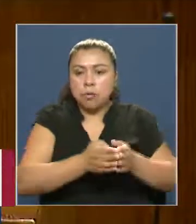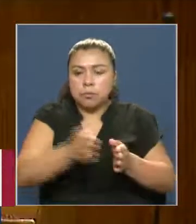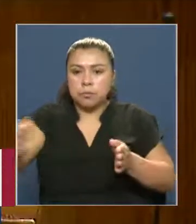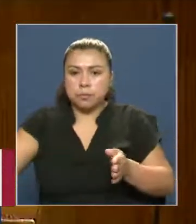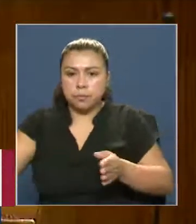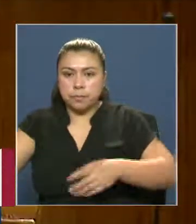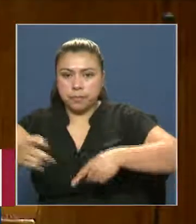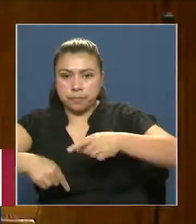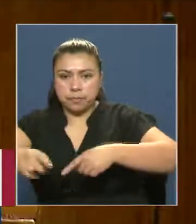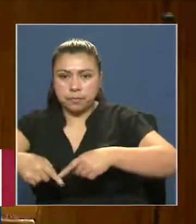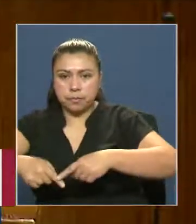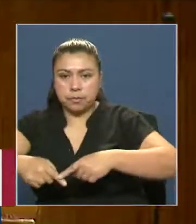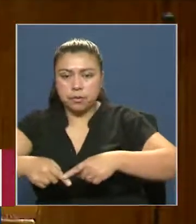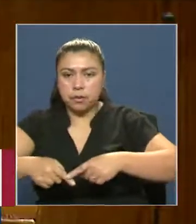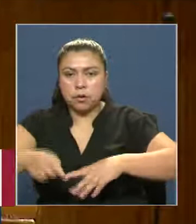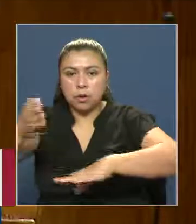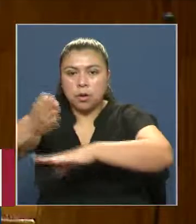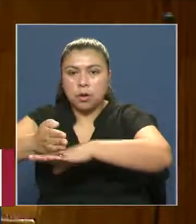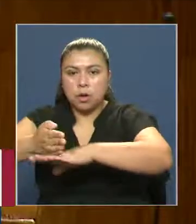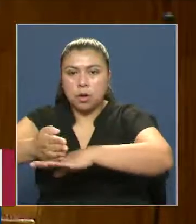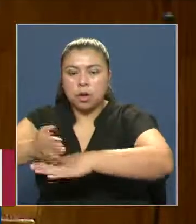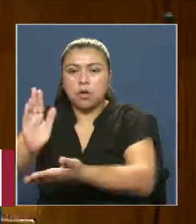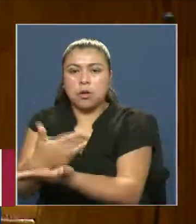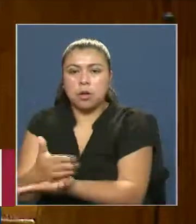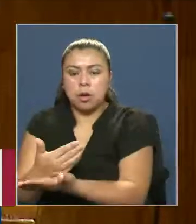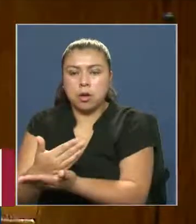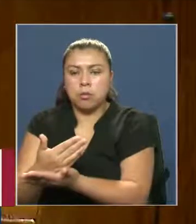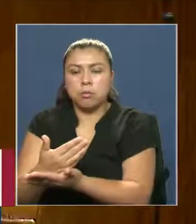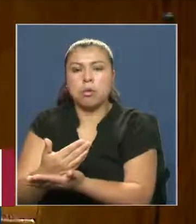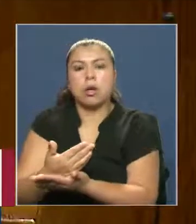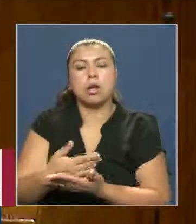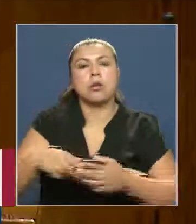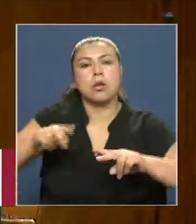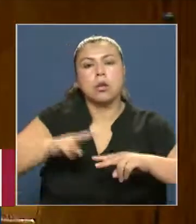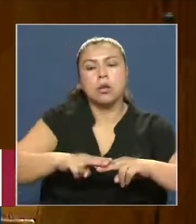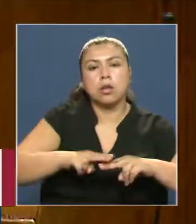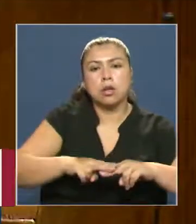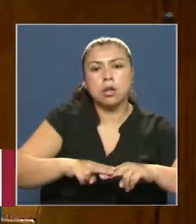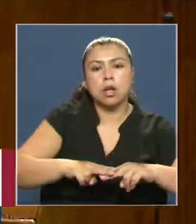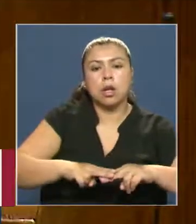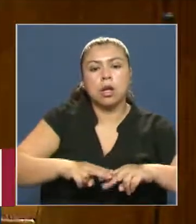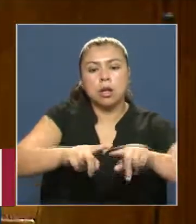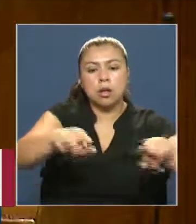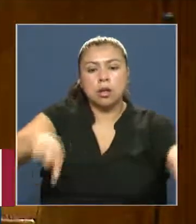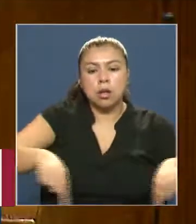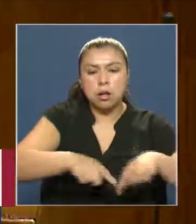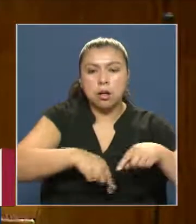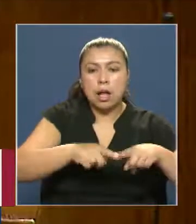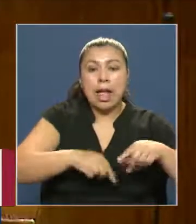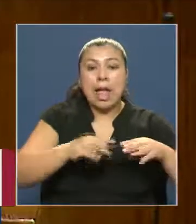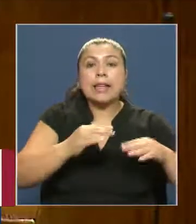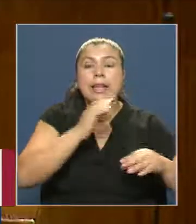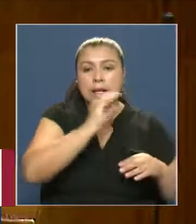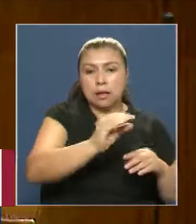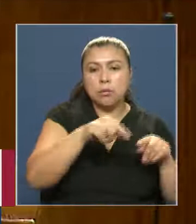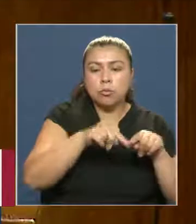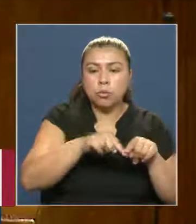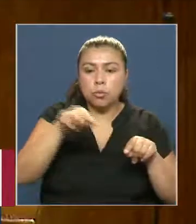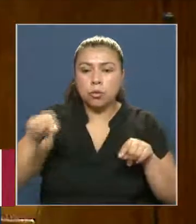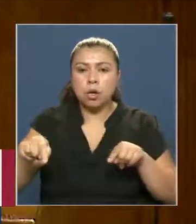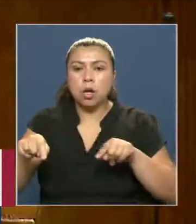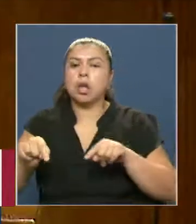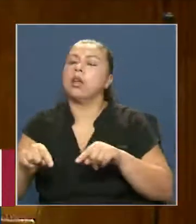urbanos o de los límites de los planos reguladores, que se producen por la disposición de terrenos emplazados en el área urbana y también en